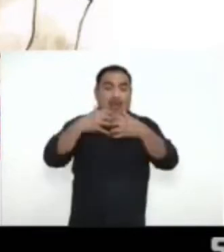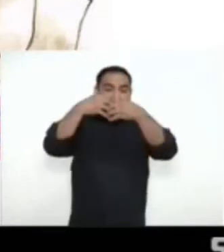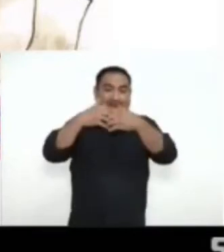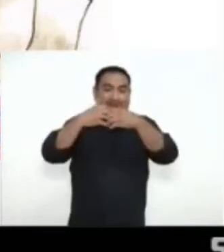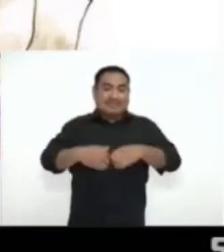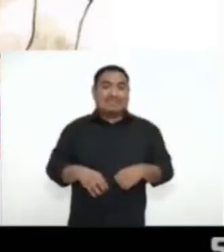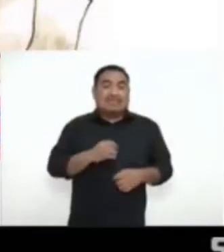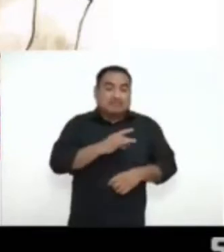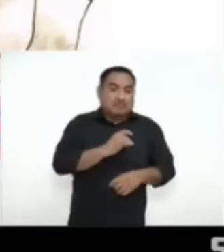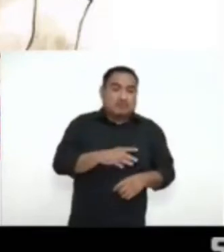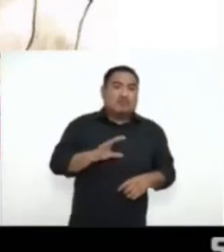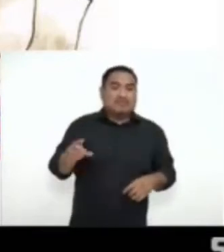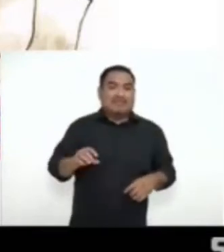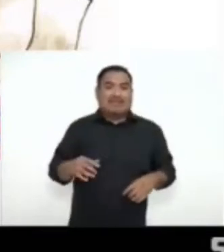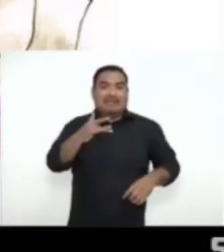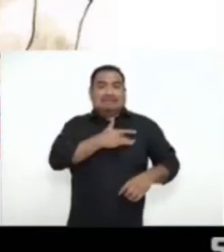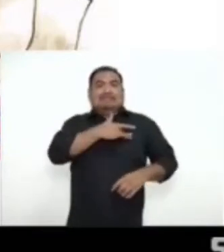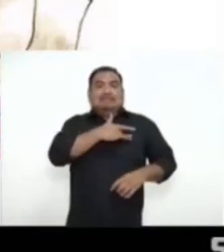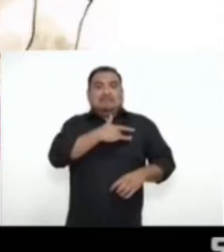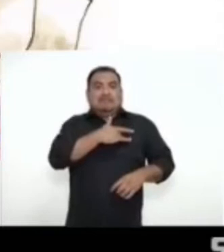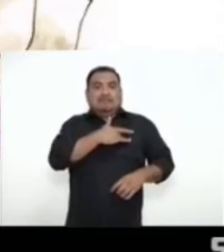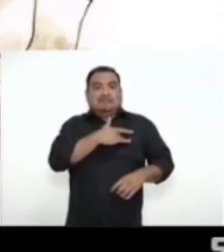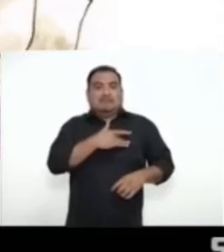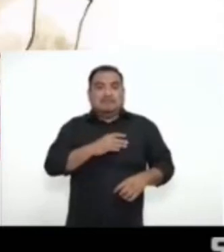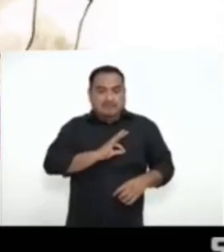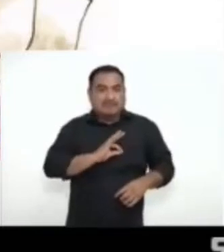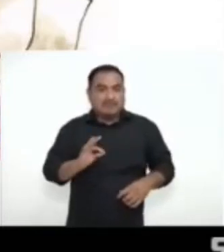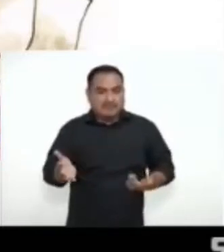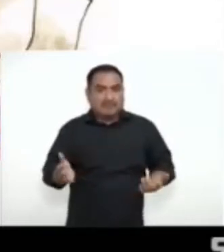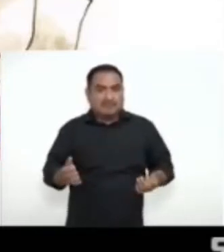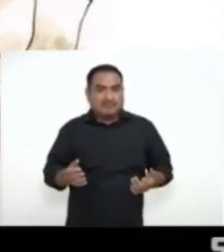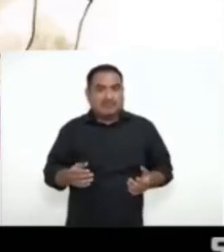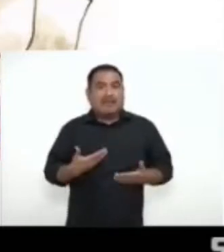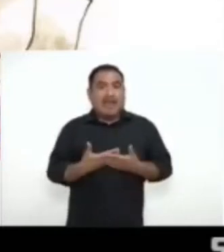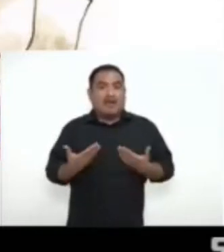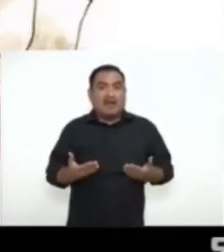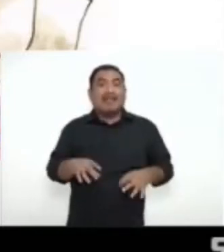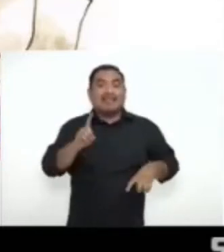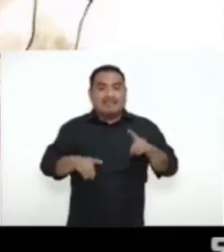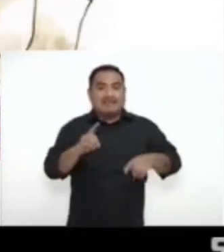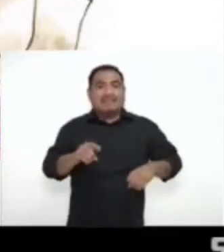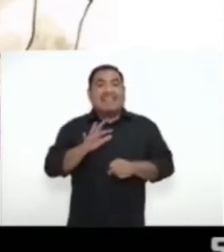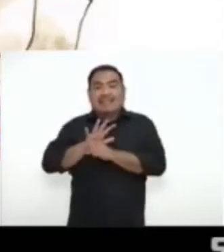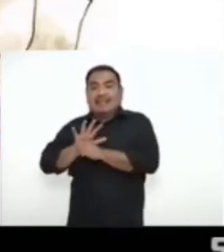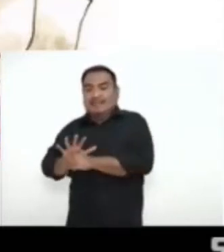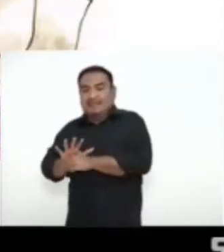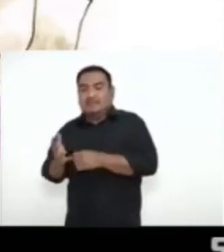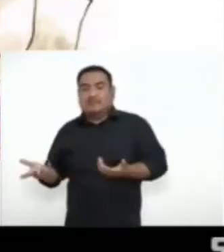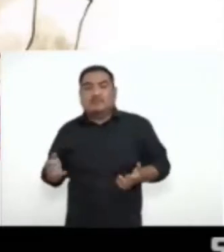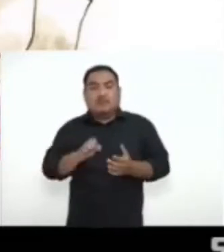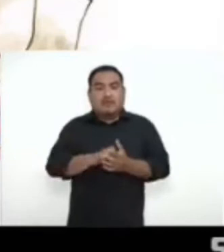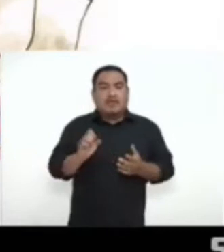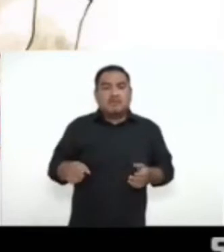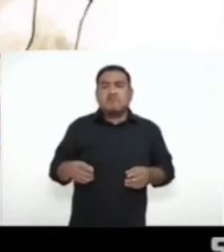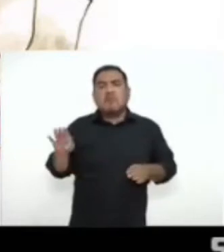un infarto cerebral, la única diferencia es la masa conflictual. O podemos tener un